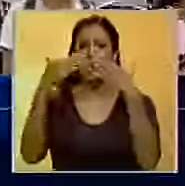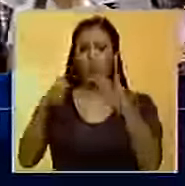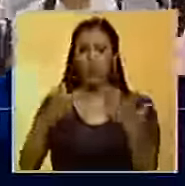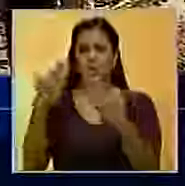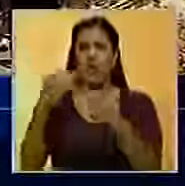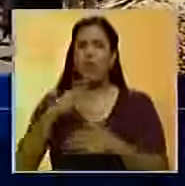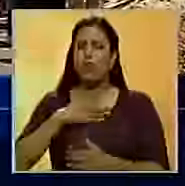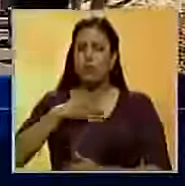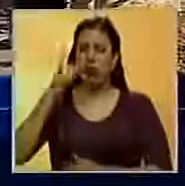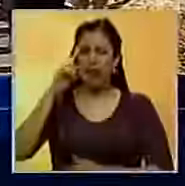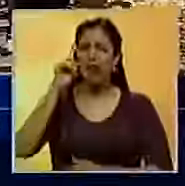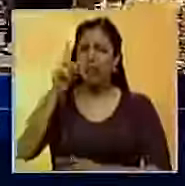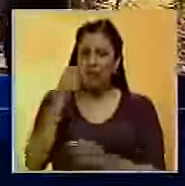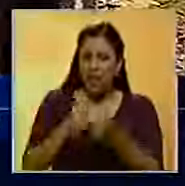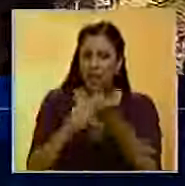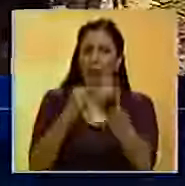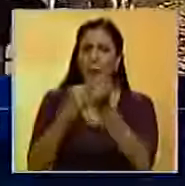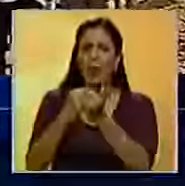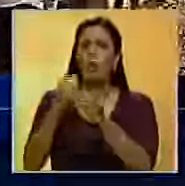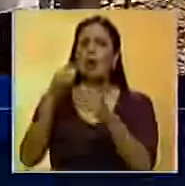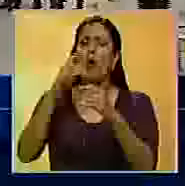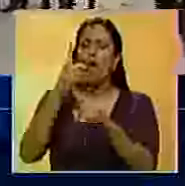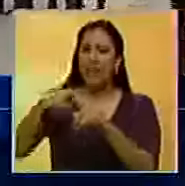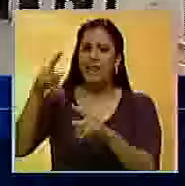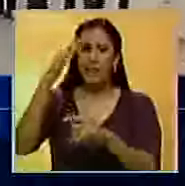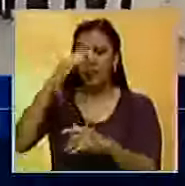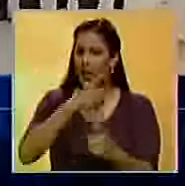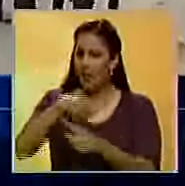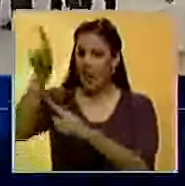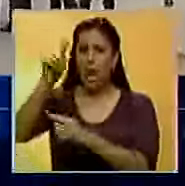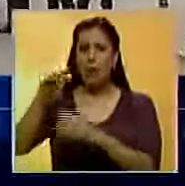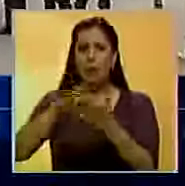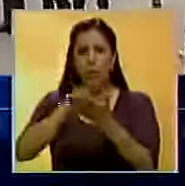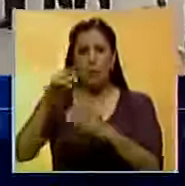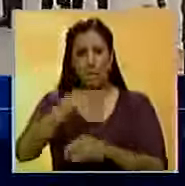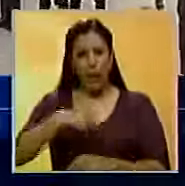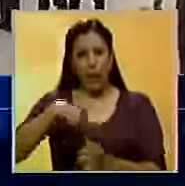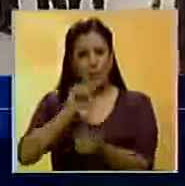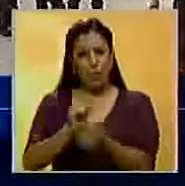cuando a su juicio deberían estar combatiendo la inseguridad en el país.